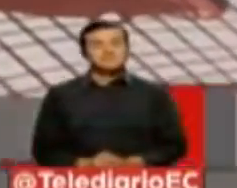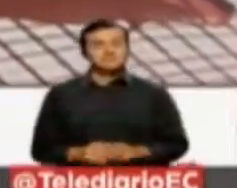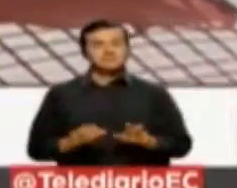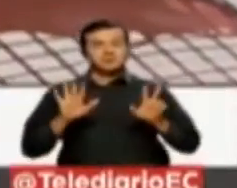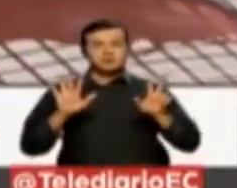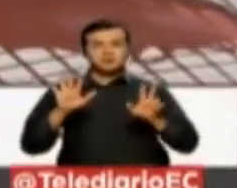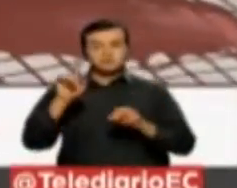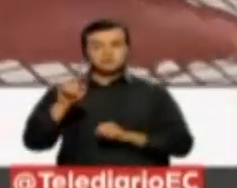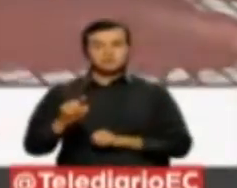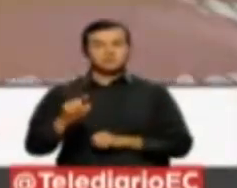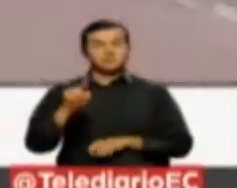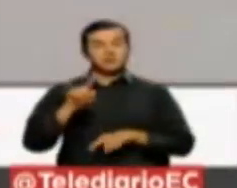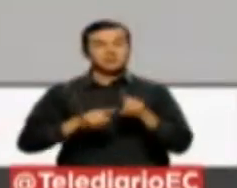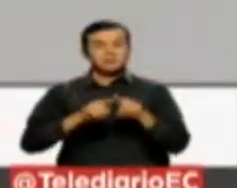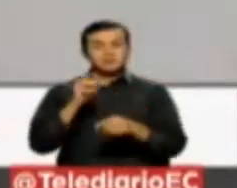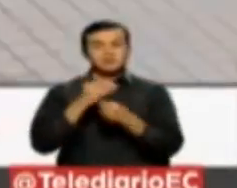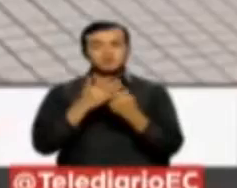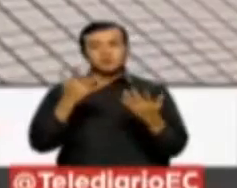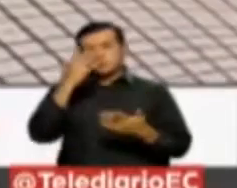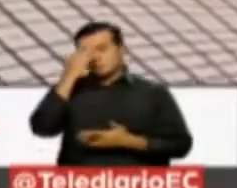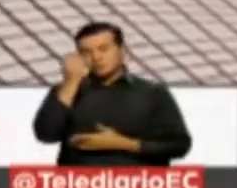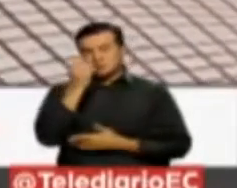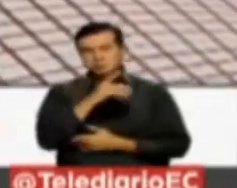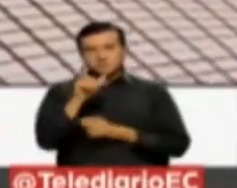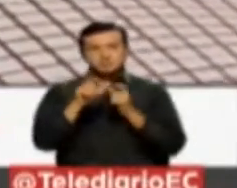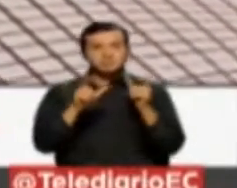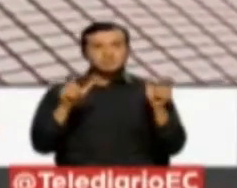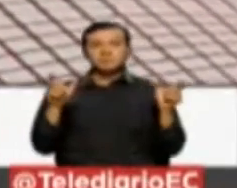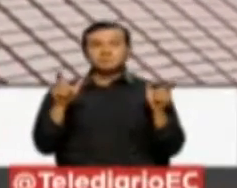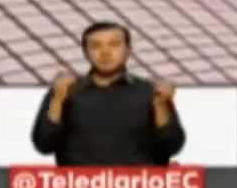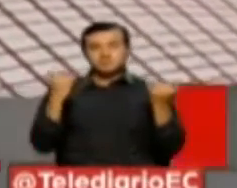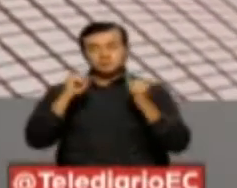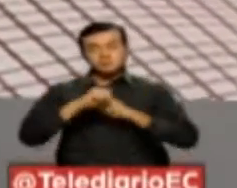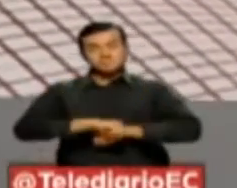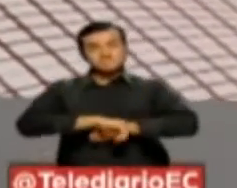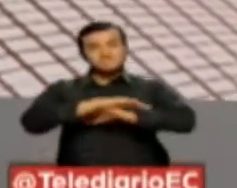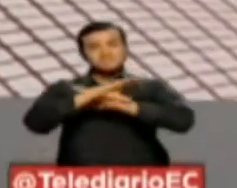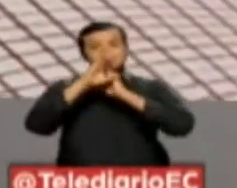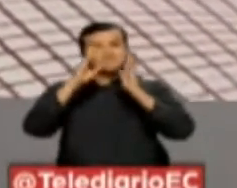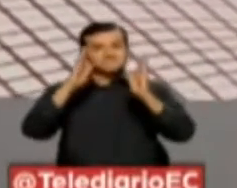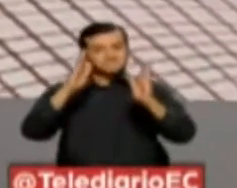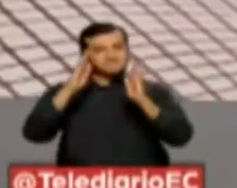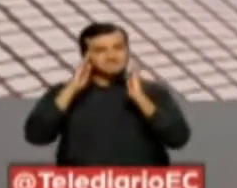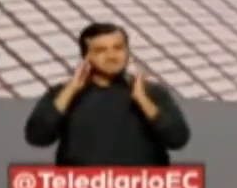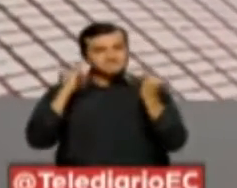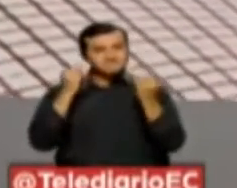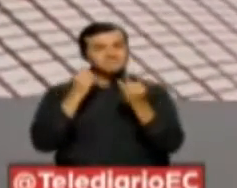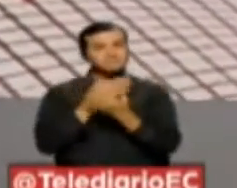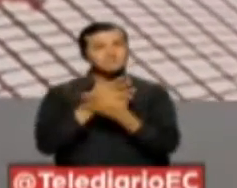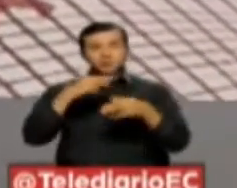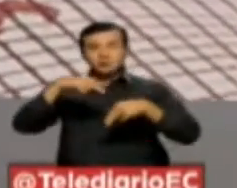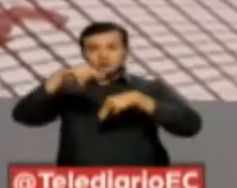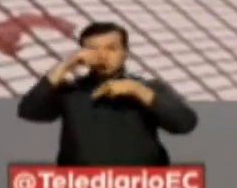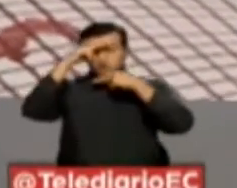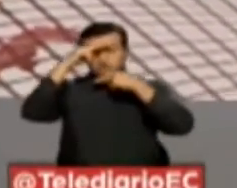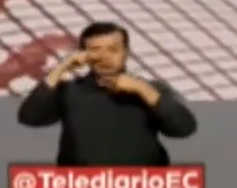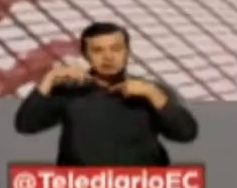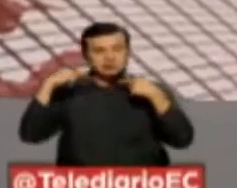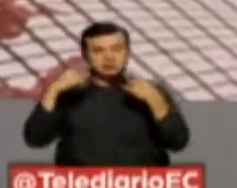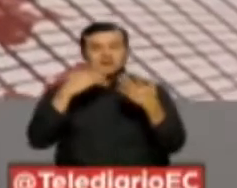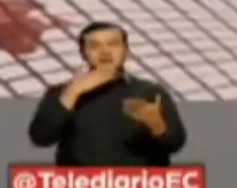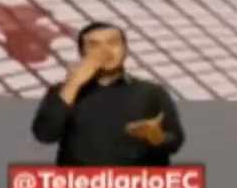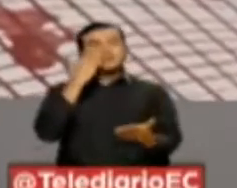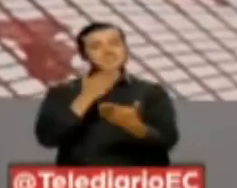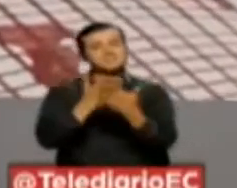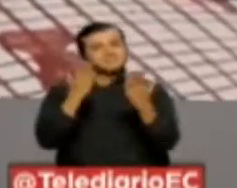8 de la mañana, amigos televidentes, muy buenos días a quienes se integran a esta hora de la mañana junto a nosotros en este espacio de noticias de Telediario.